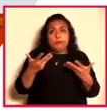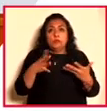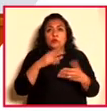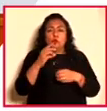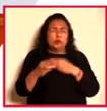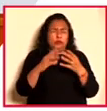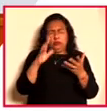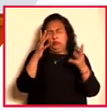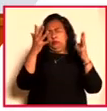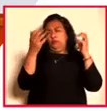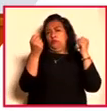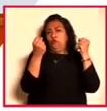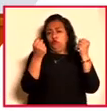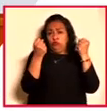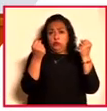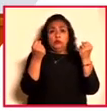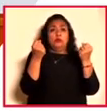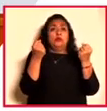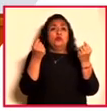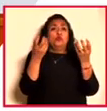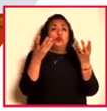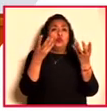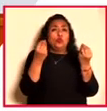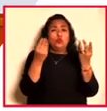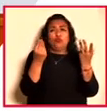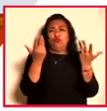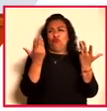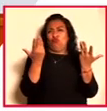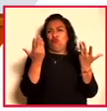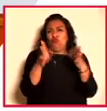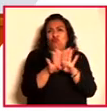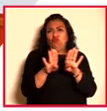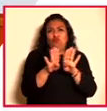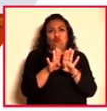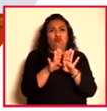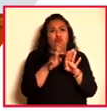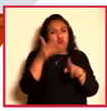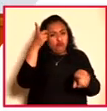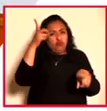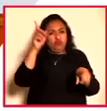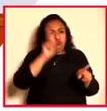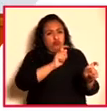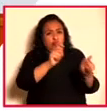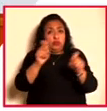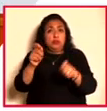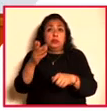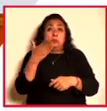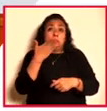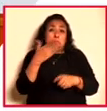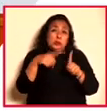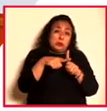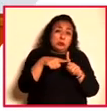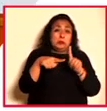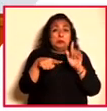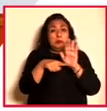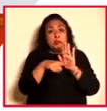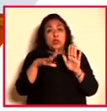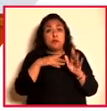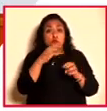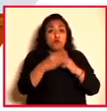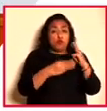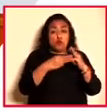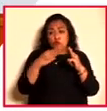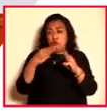violento, un mundo de cacicazgos, donde... para bien o para mal, hay dos mundos completamente diferentes que